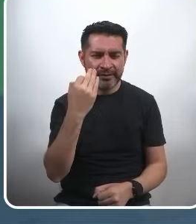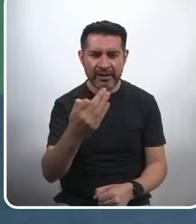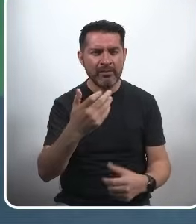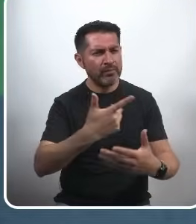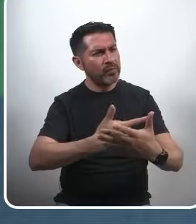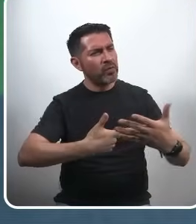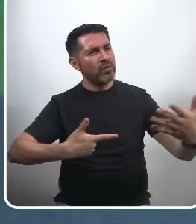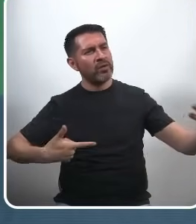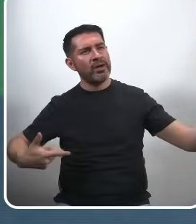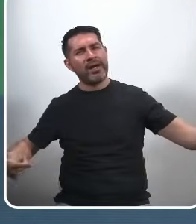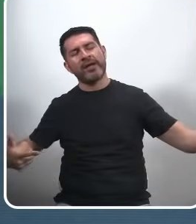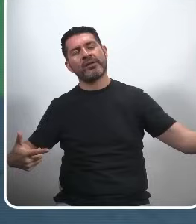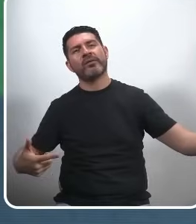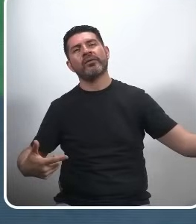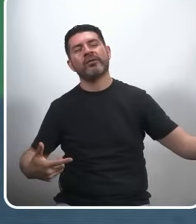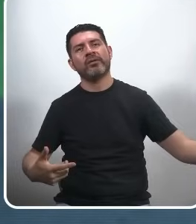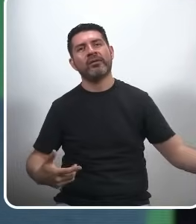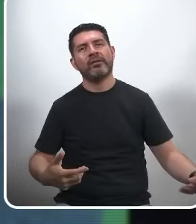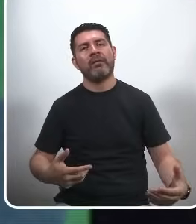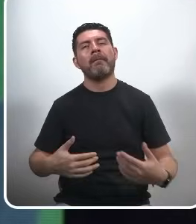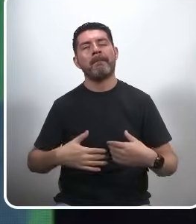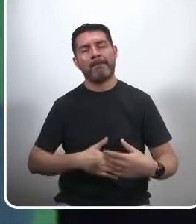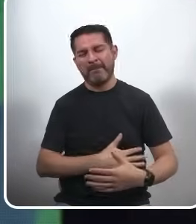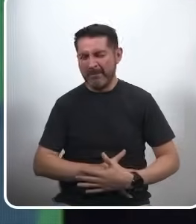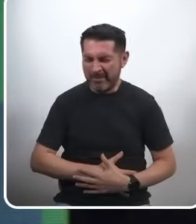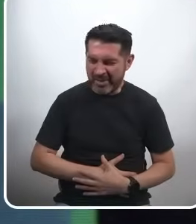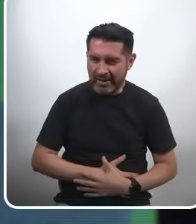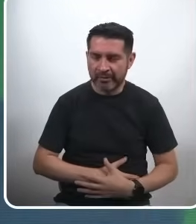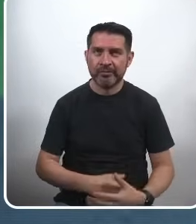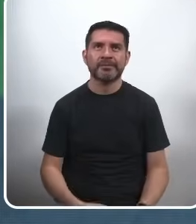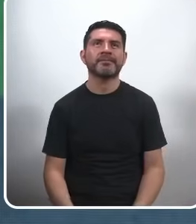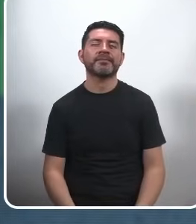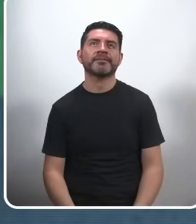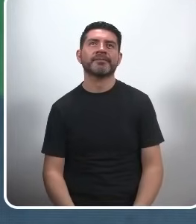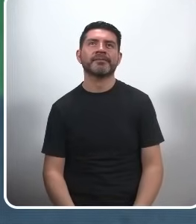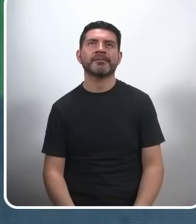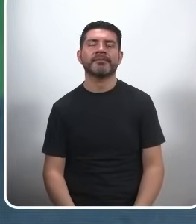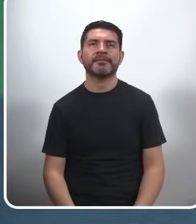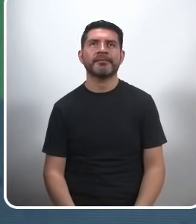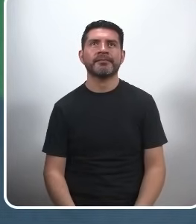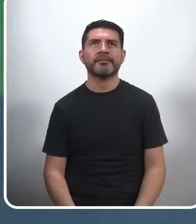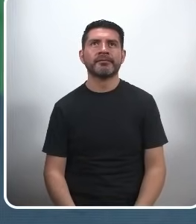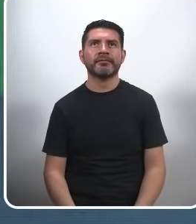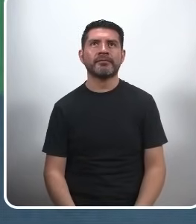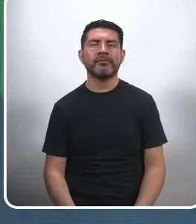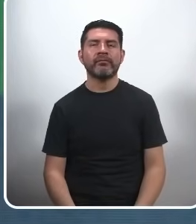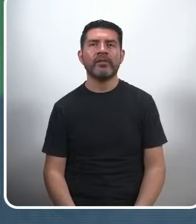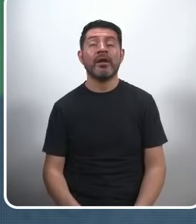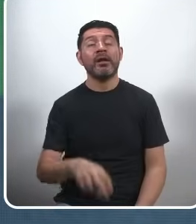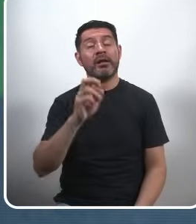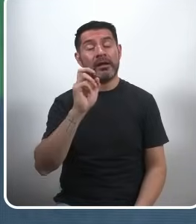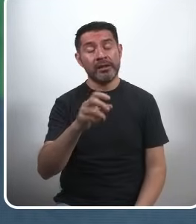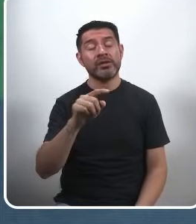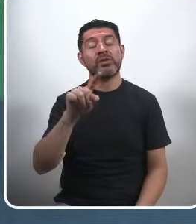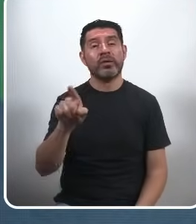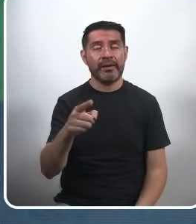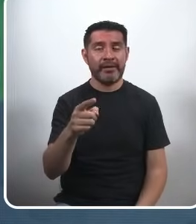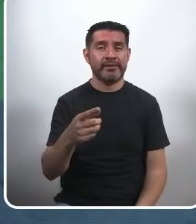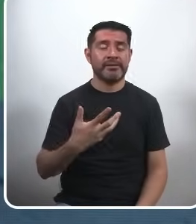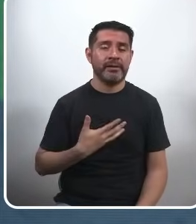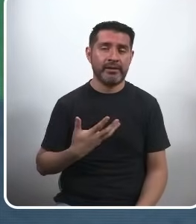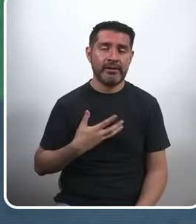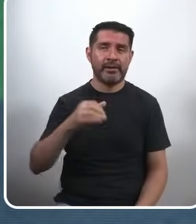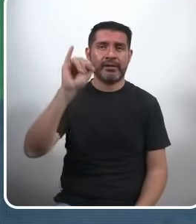Claro, eso es inmoralidad. Ya agarra la metáfora. Inmoralidad es cuando yo digo, híjole, yo sé que esto va a causarme